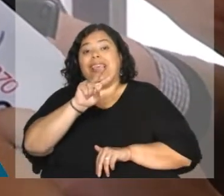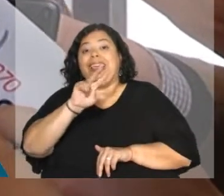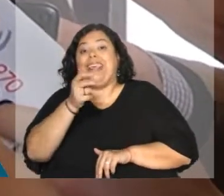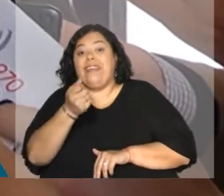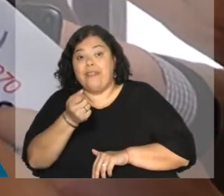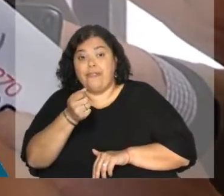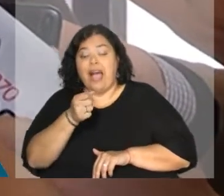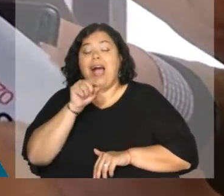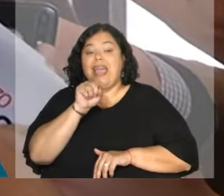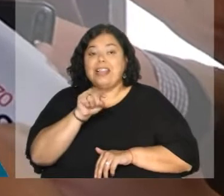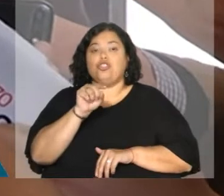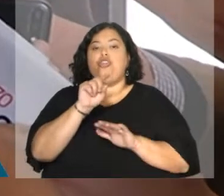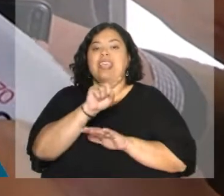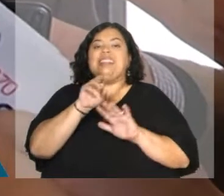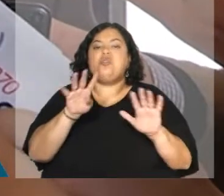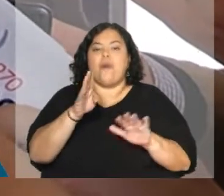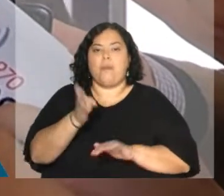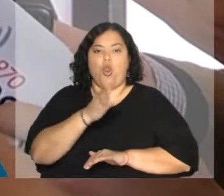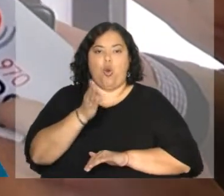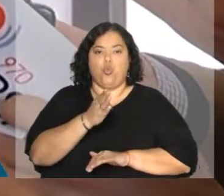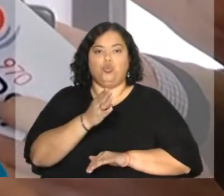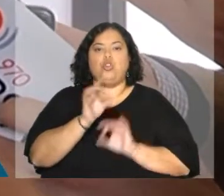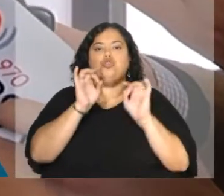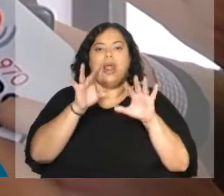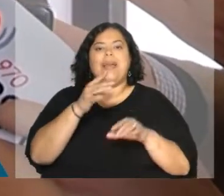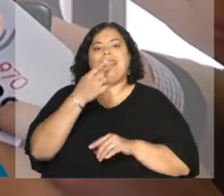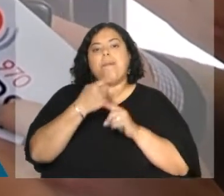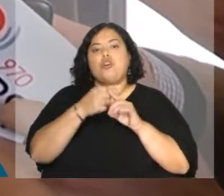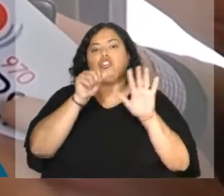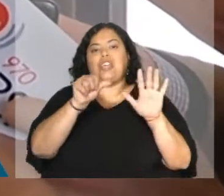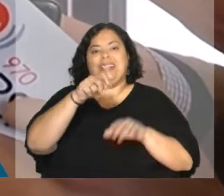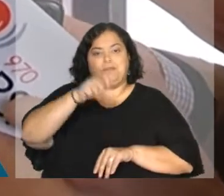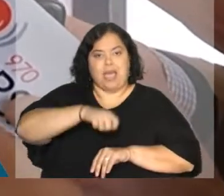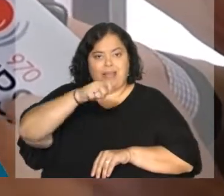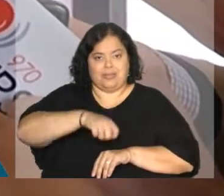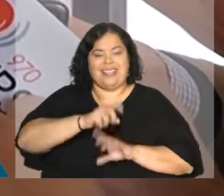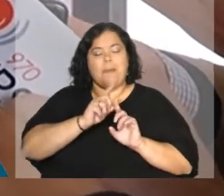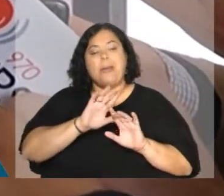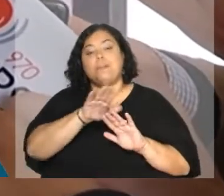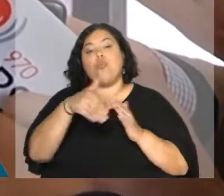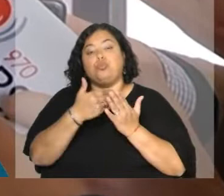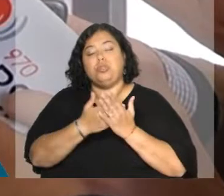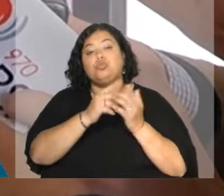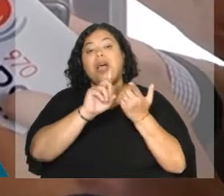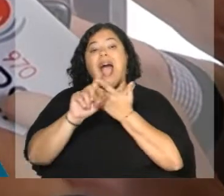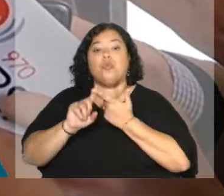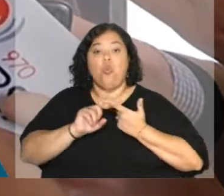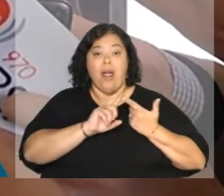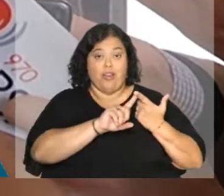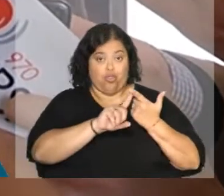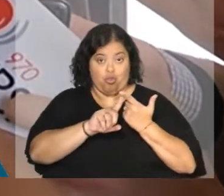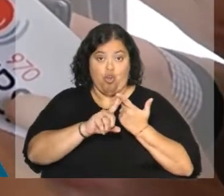por 6 meses. Hemos propuesto acuerdos con la cadena de distribución y de comercialización y hemos propuesto